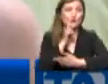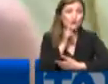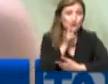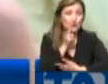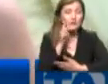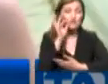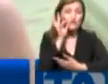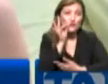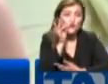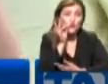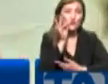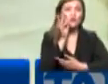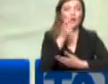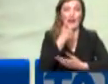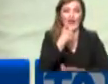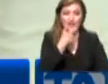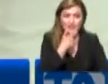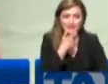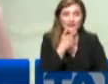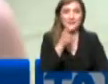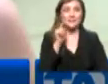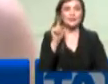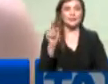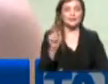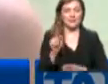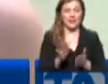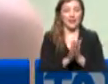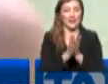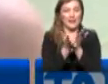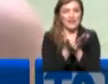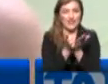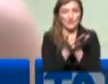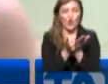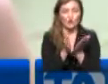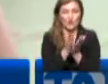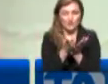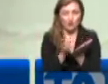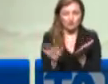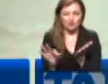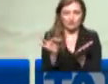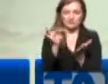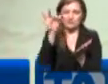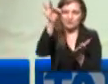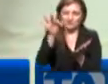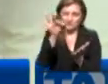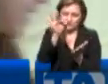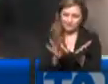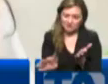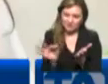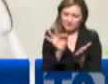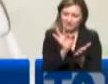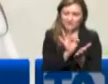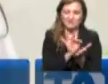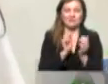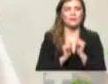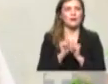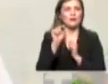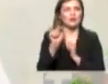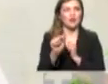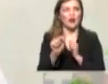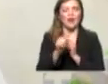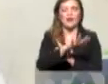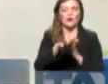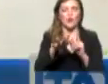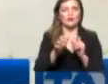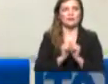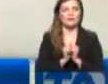tenemos galletas, tenemos hasta separadores de libros, tenemos muchas cosas hechas ecológicamente también. Emocionada, un poco nerviosa